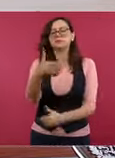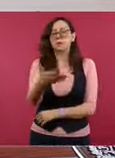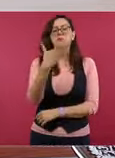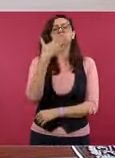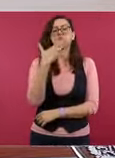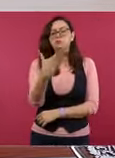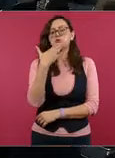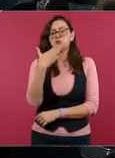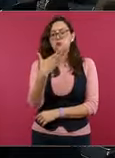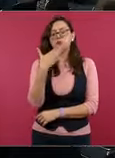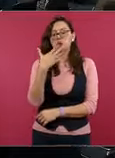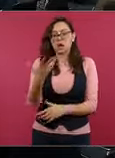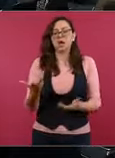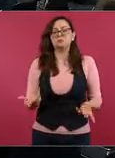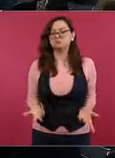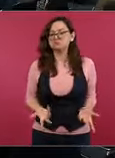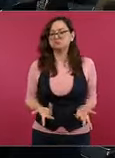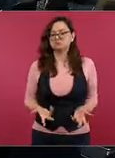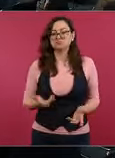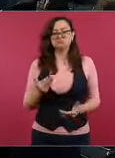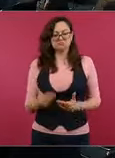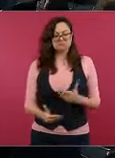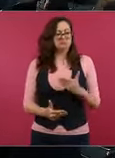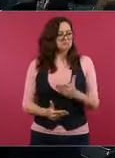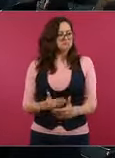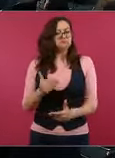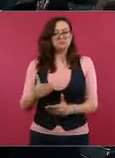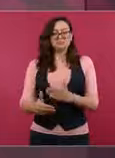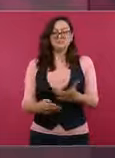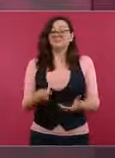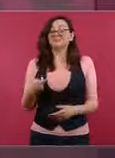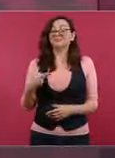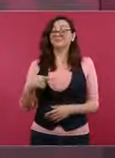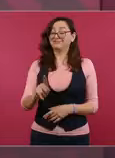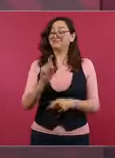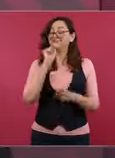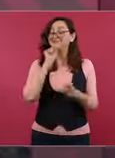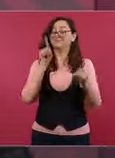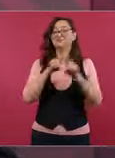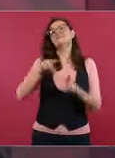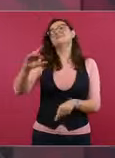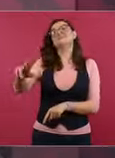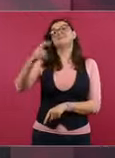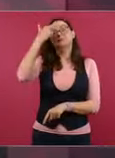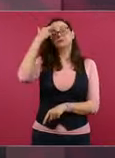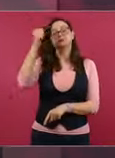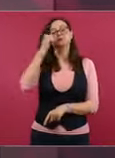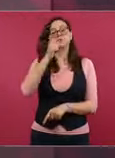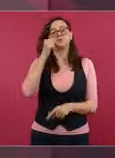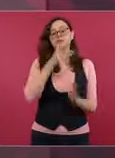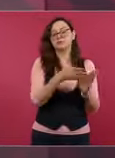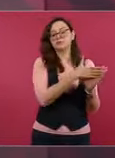Lo que pasa que también estamos en temporada electoral.